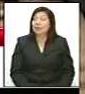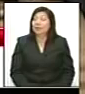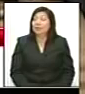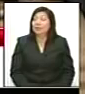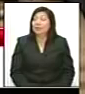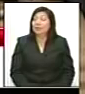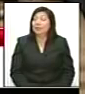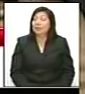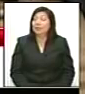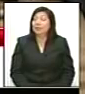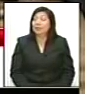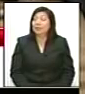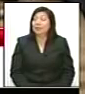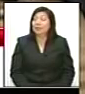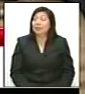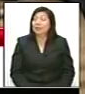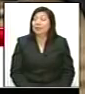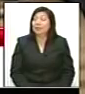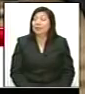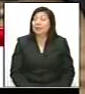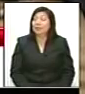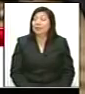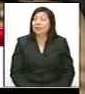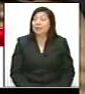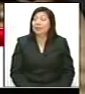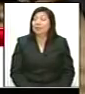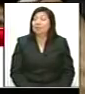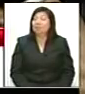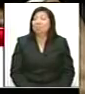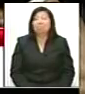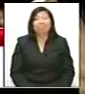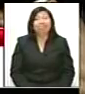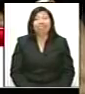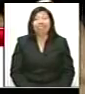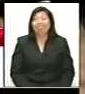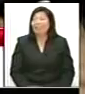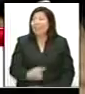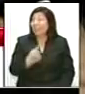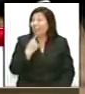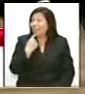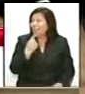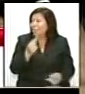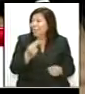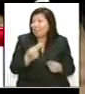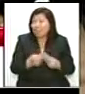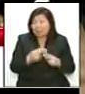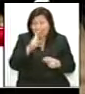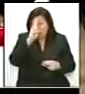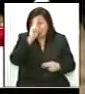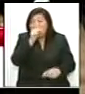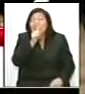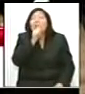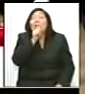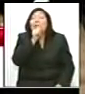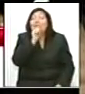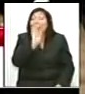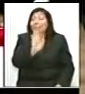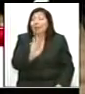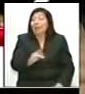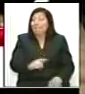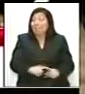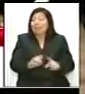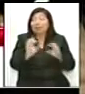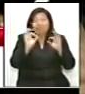Gracias. Antes de darle uso de la palabra al señor Sheput, en efecto, no va a decir los nombres porque quiero respetar su privacidad, pero esto